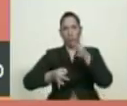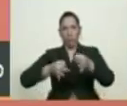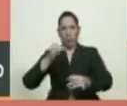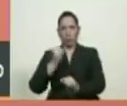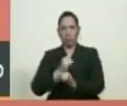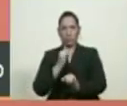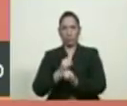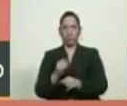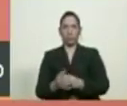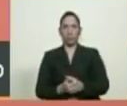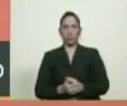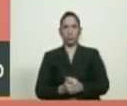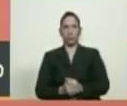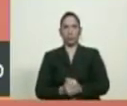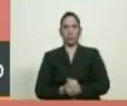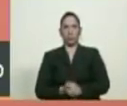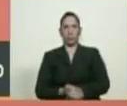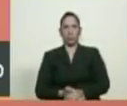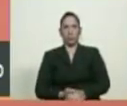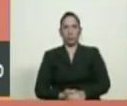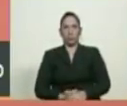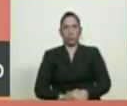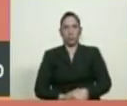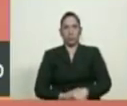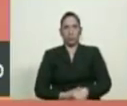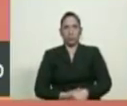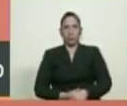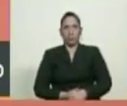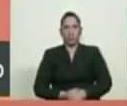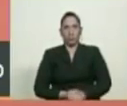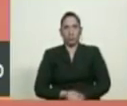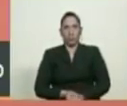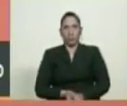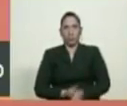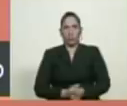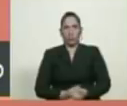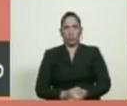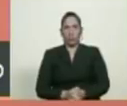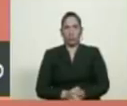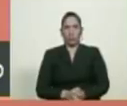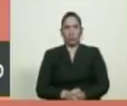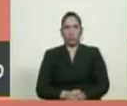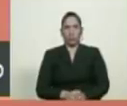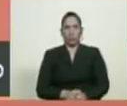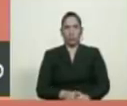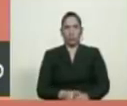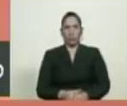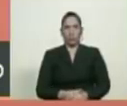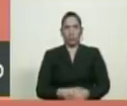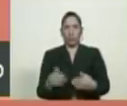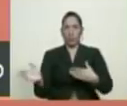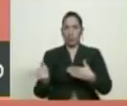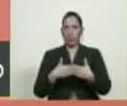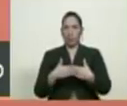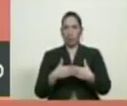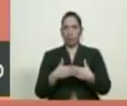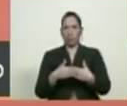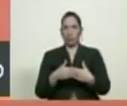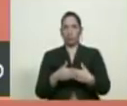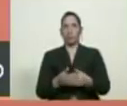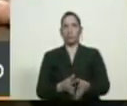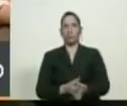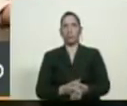de criptomonedas, entre ellas el petro. No sé si con eso contesto alguna de tus preguntas, Sonsire. Cerramos con Adriana Sibori de